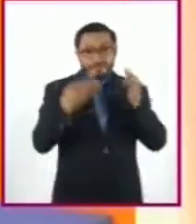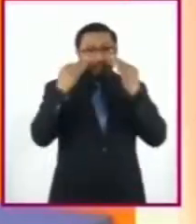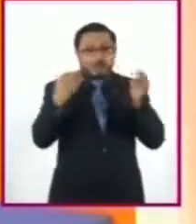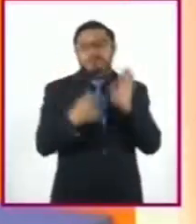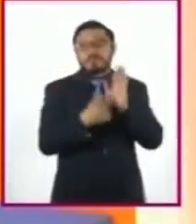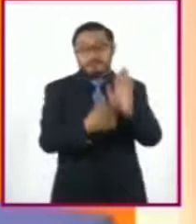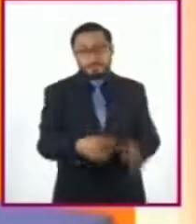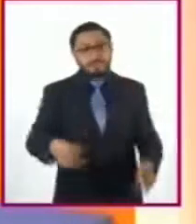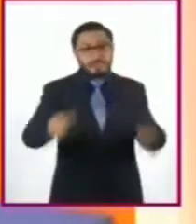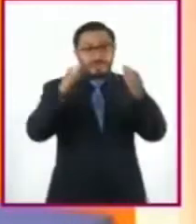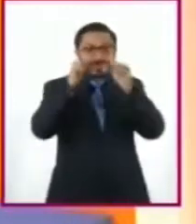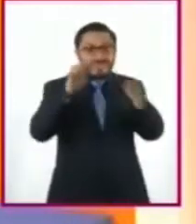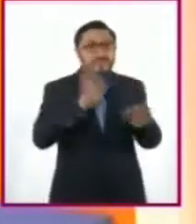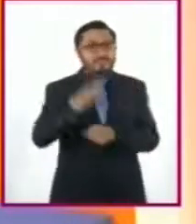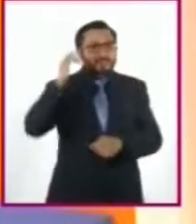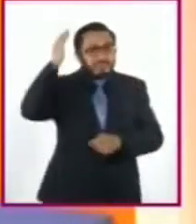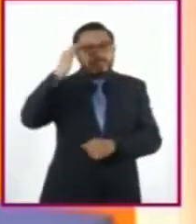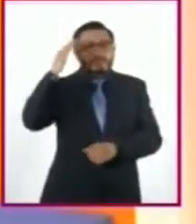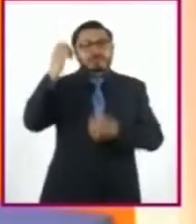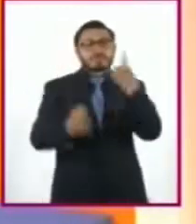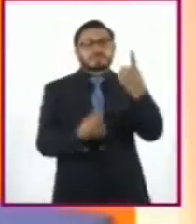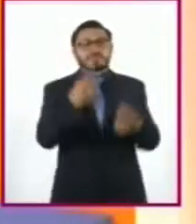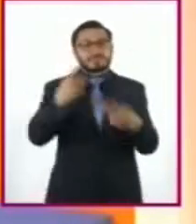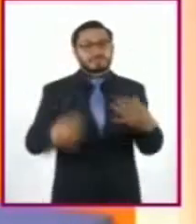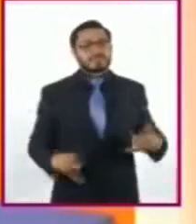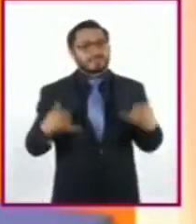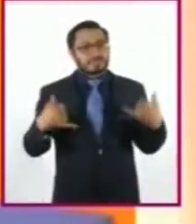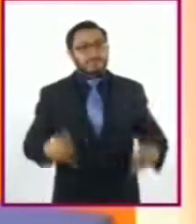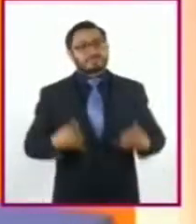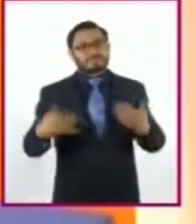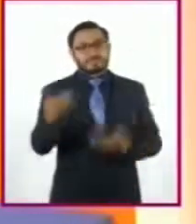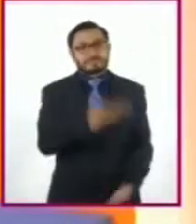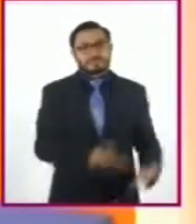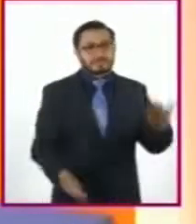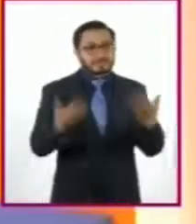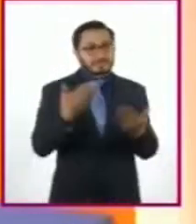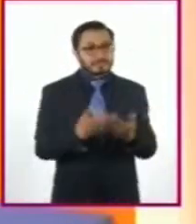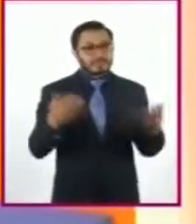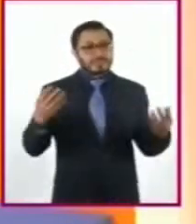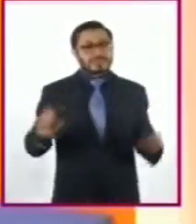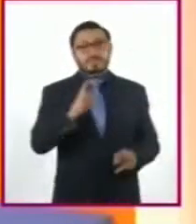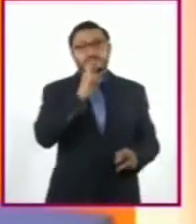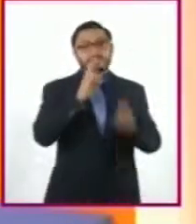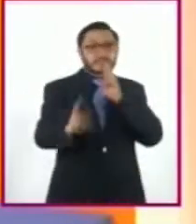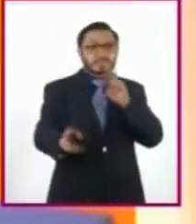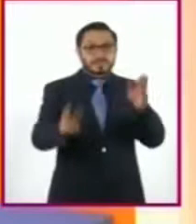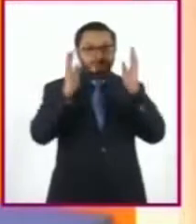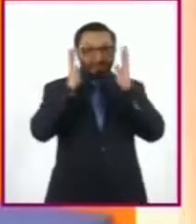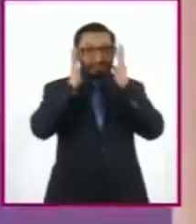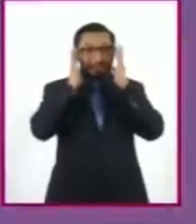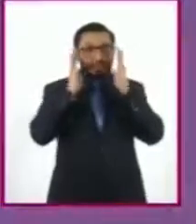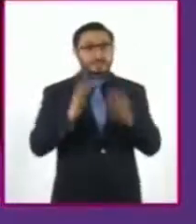las reflexiones de algunos adolescentes que comparten con nosotros su respuesta.